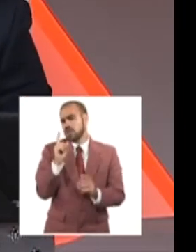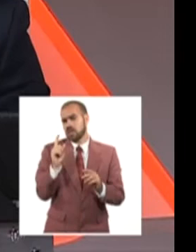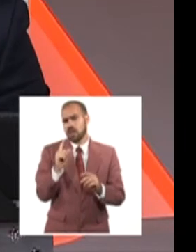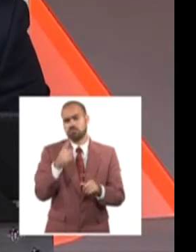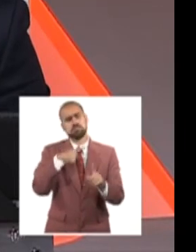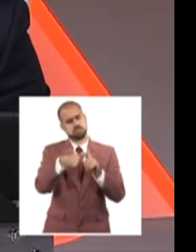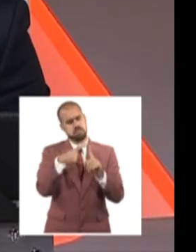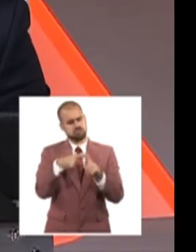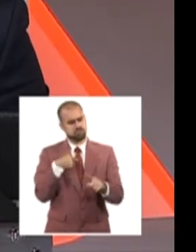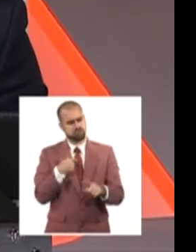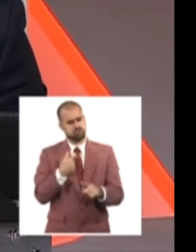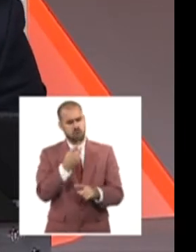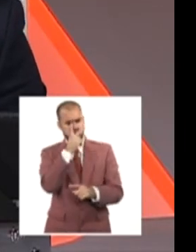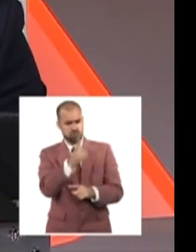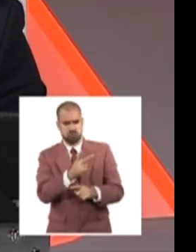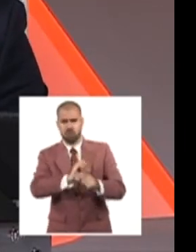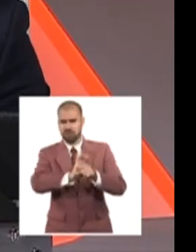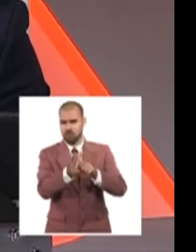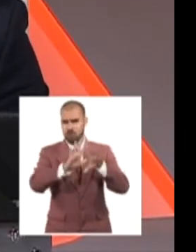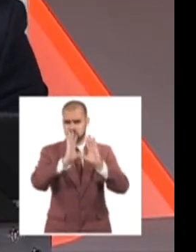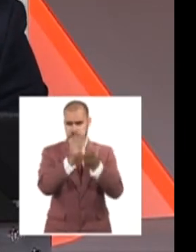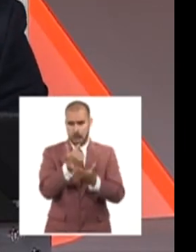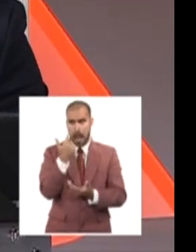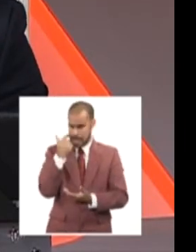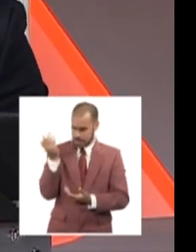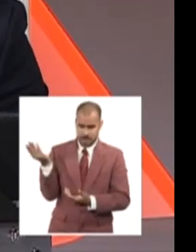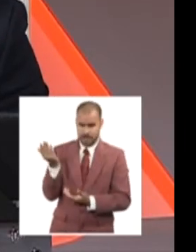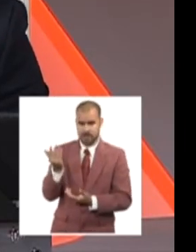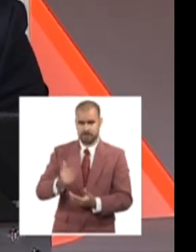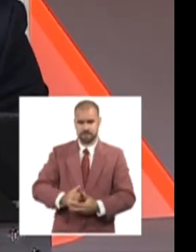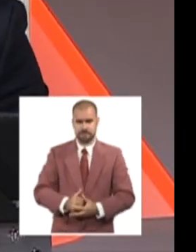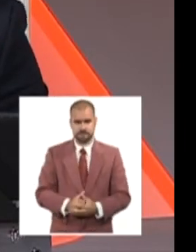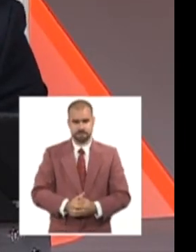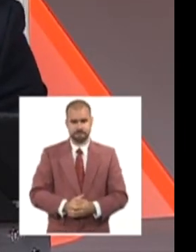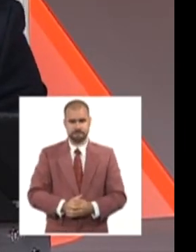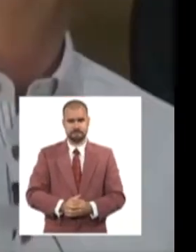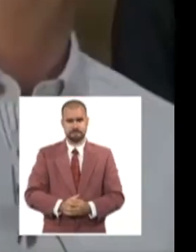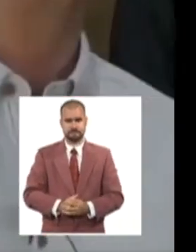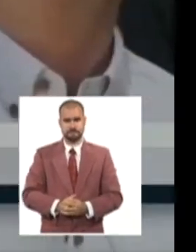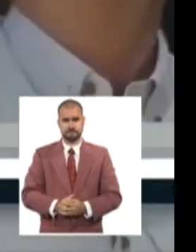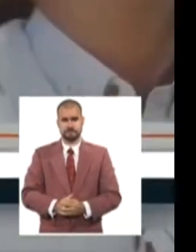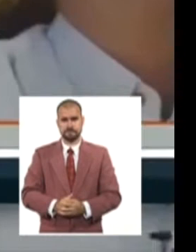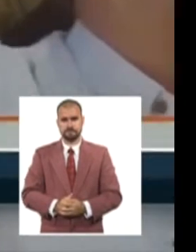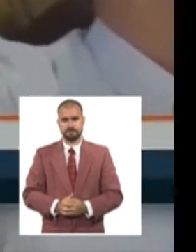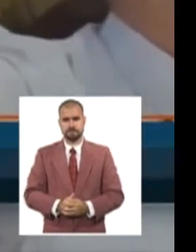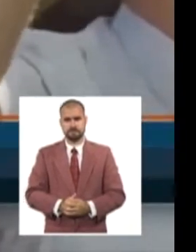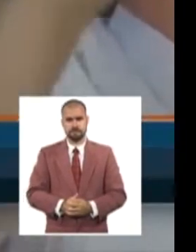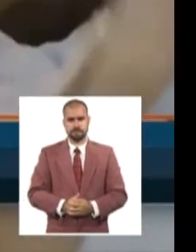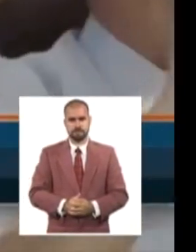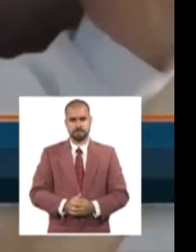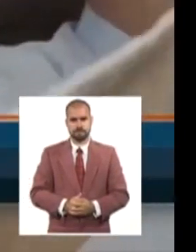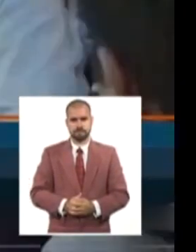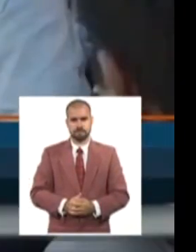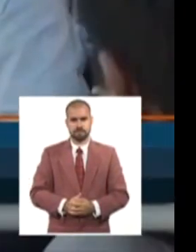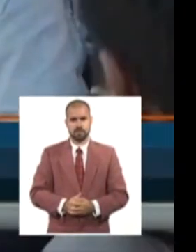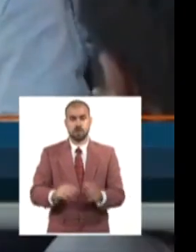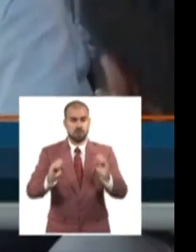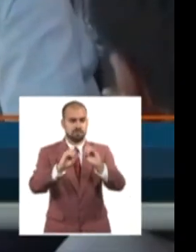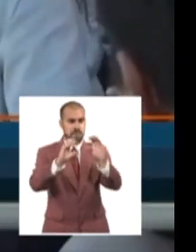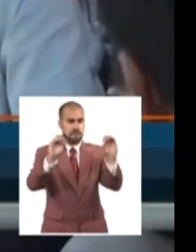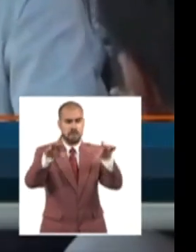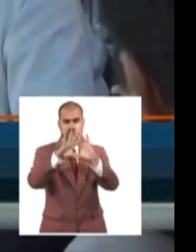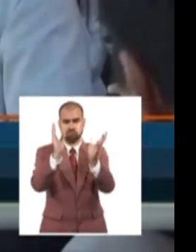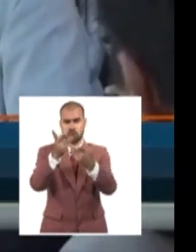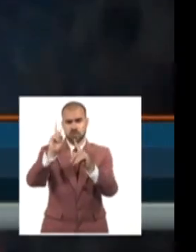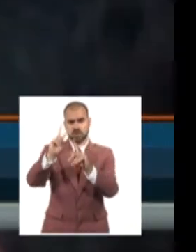la pandemia vamos a verlo y regresamos con adriana estándar aire en las ondas de radio y televisión piezas de propaganda